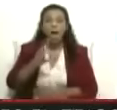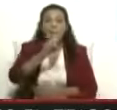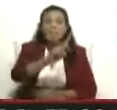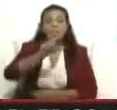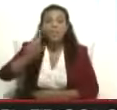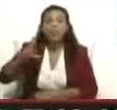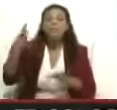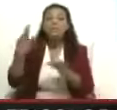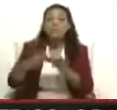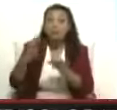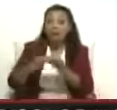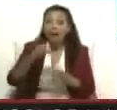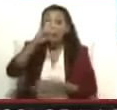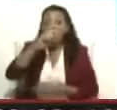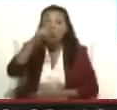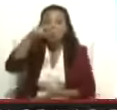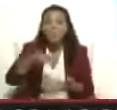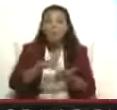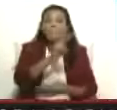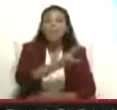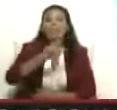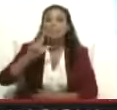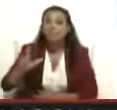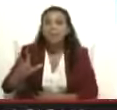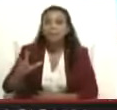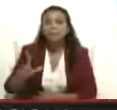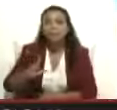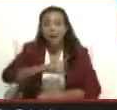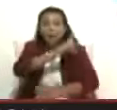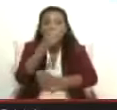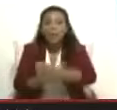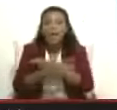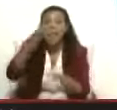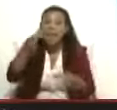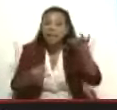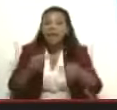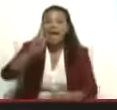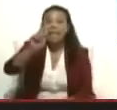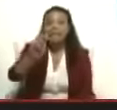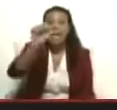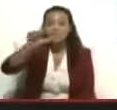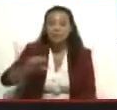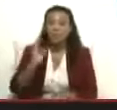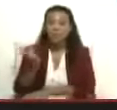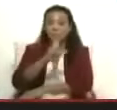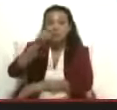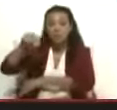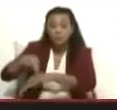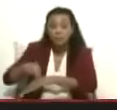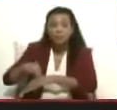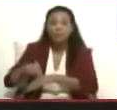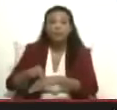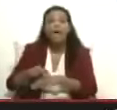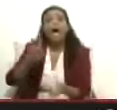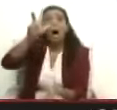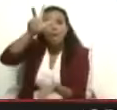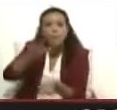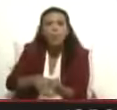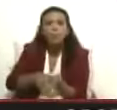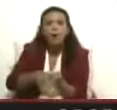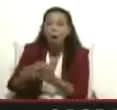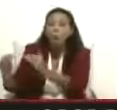21 de septiembre del presente año, el Poder Legislativo, la Asamblea Nacional, aprobó